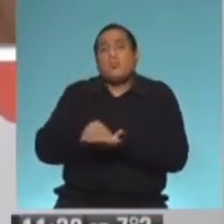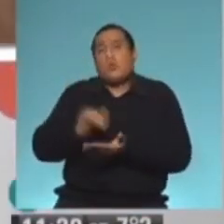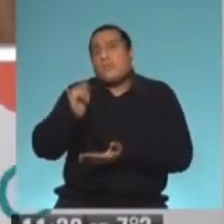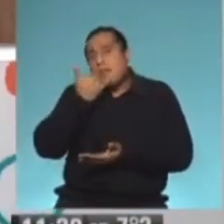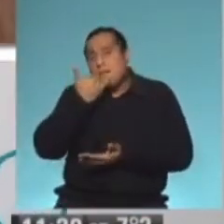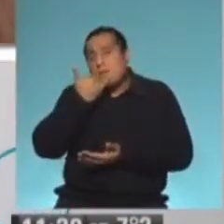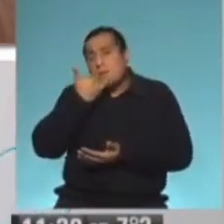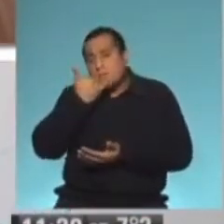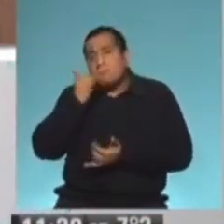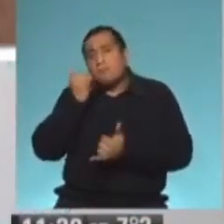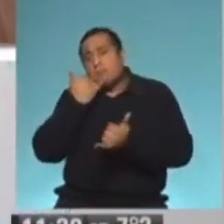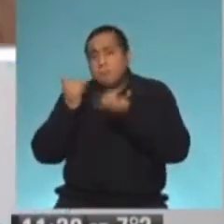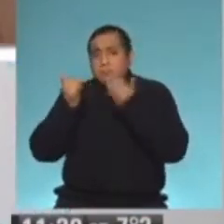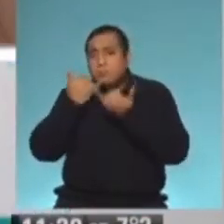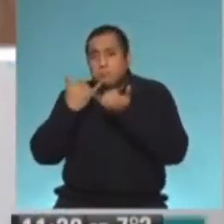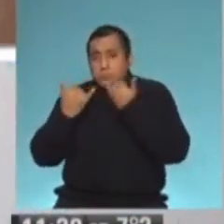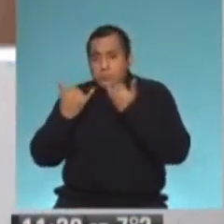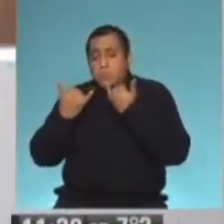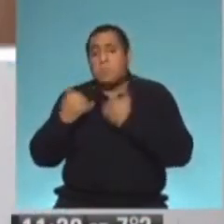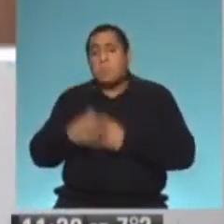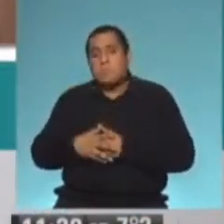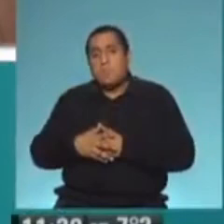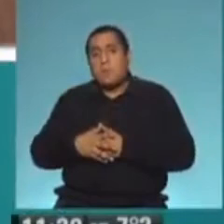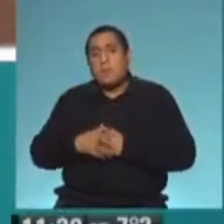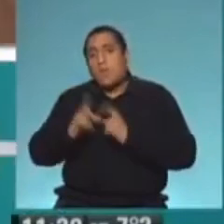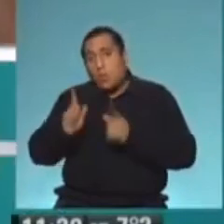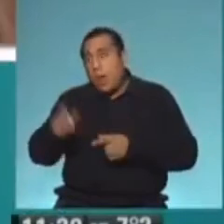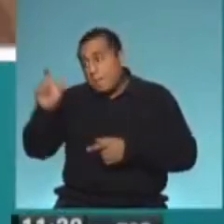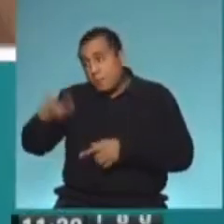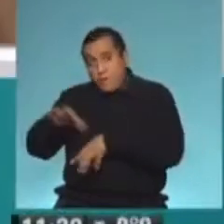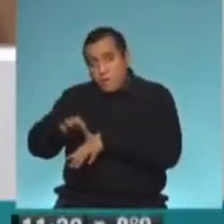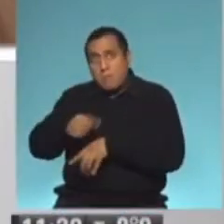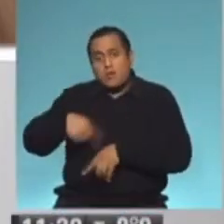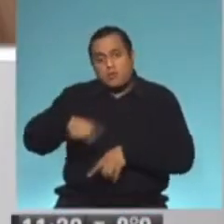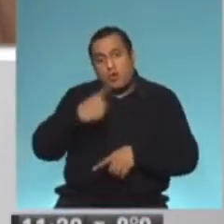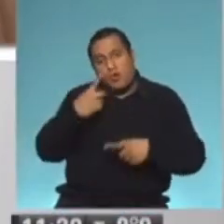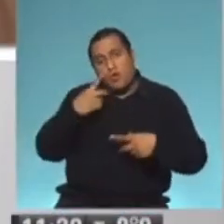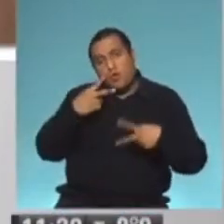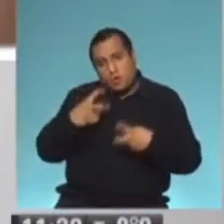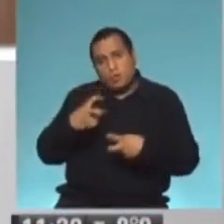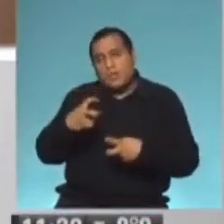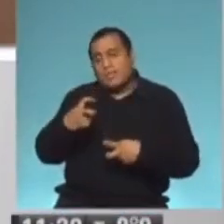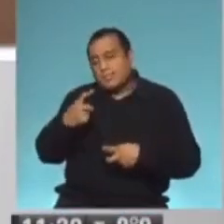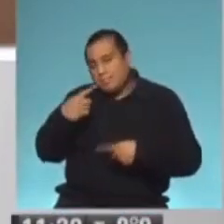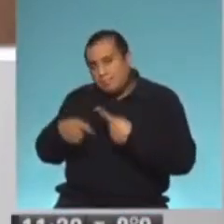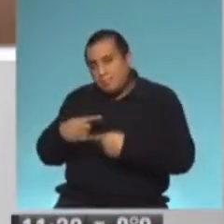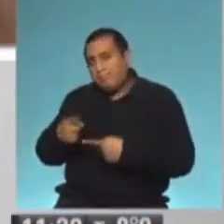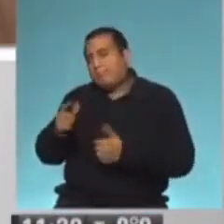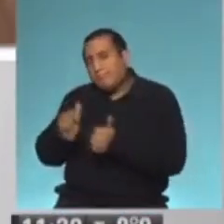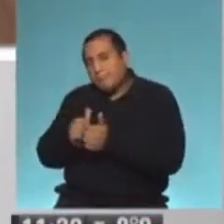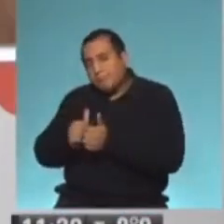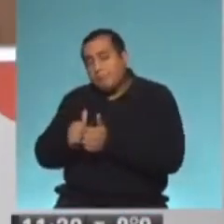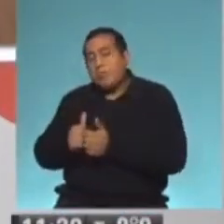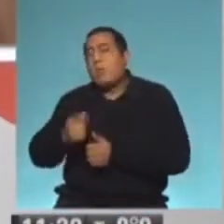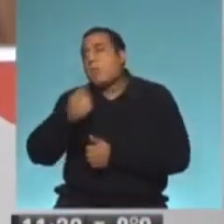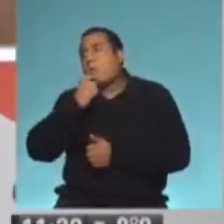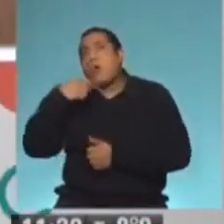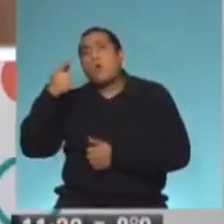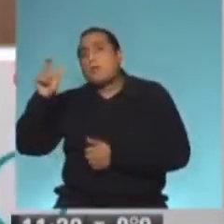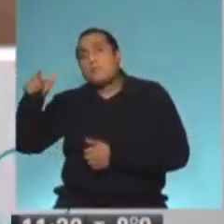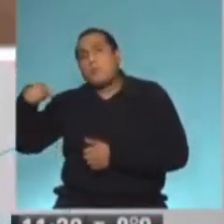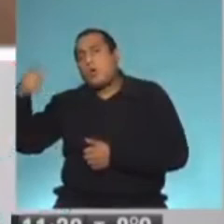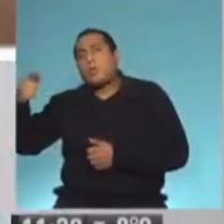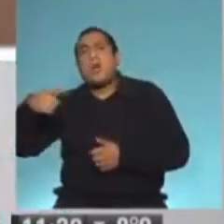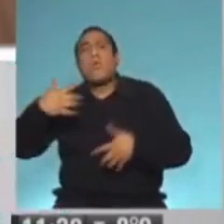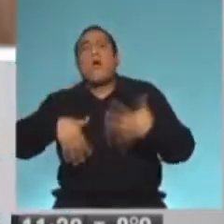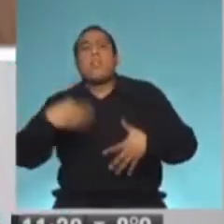son seguidos en este hospital. Aquellos que no son seguidos en este hospital y que detectan algo, por ejemplo, a partir de la guardia,